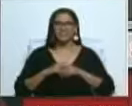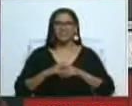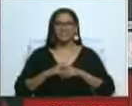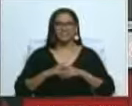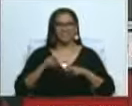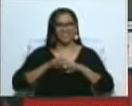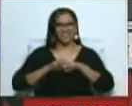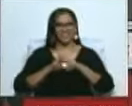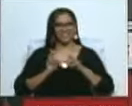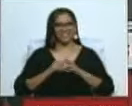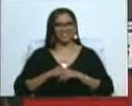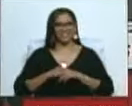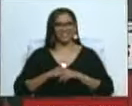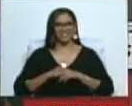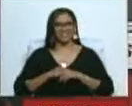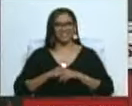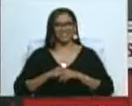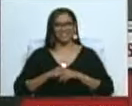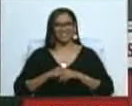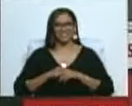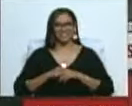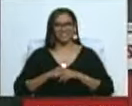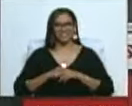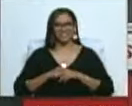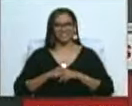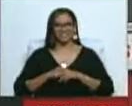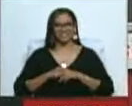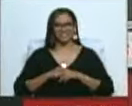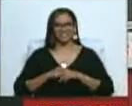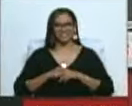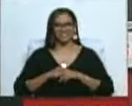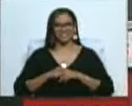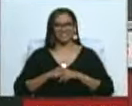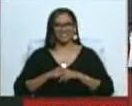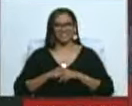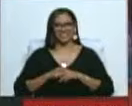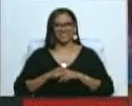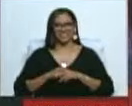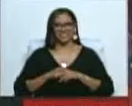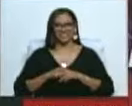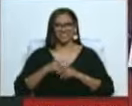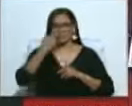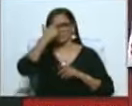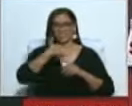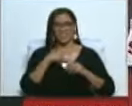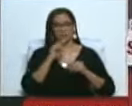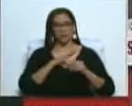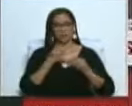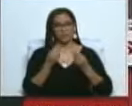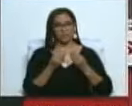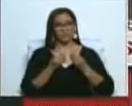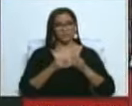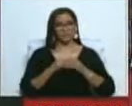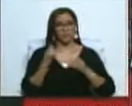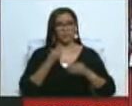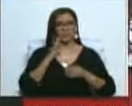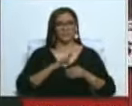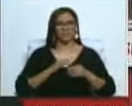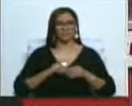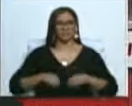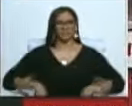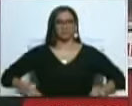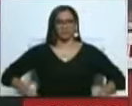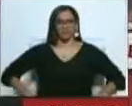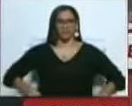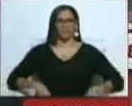Siéntese, pues. Siéntese, vale. Demasiado serio usted. Mire. Ah. Presidente, esta... bienvenido a nuestro